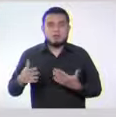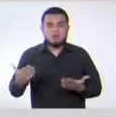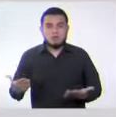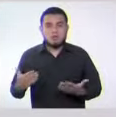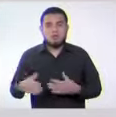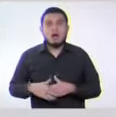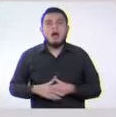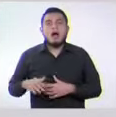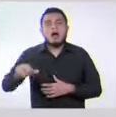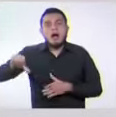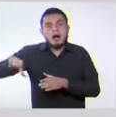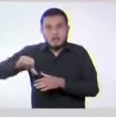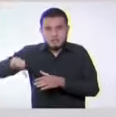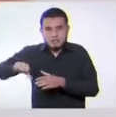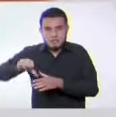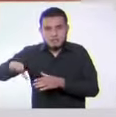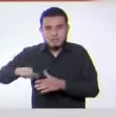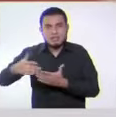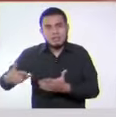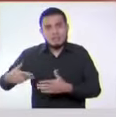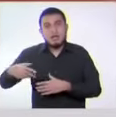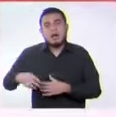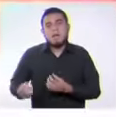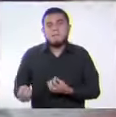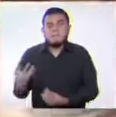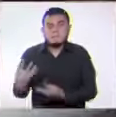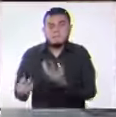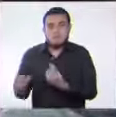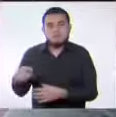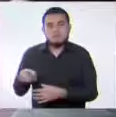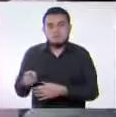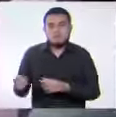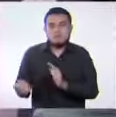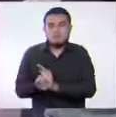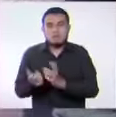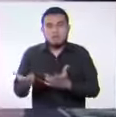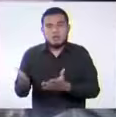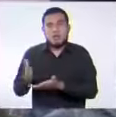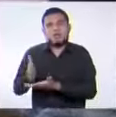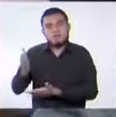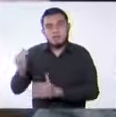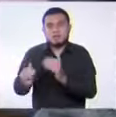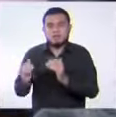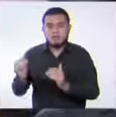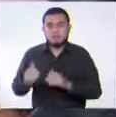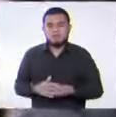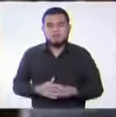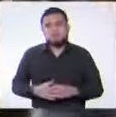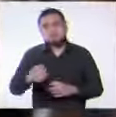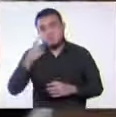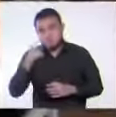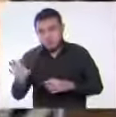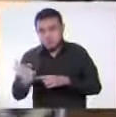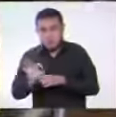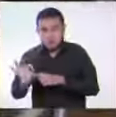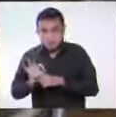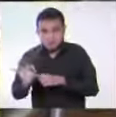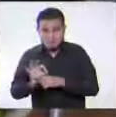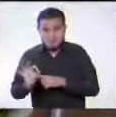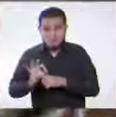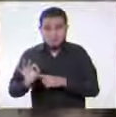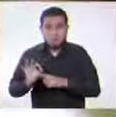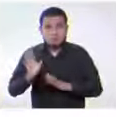aceites esenciales de las plantas, pero también se encuentran en especies animales, donde desempeñan un papel